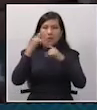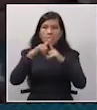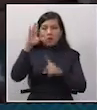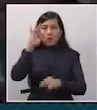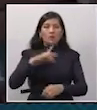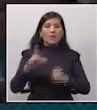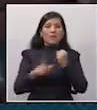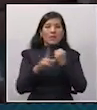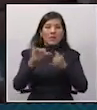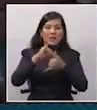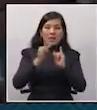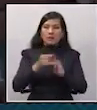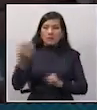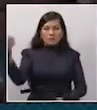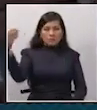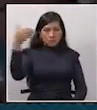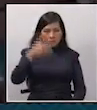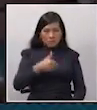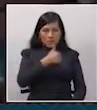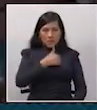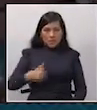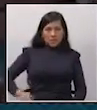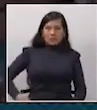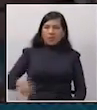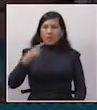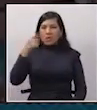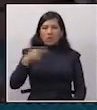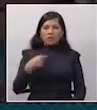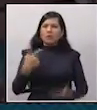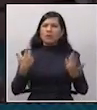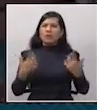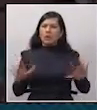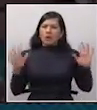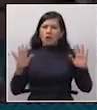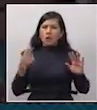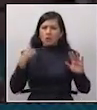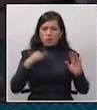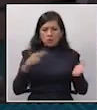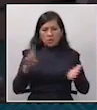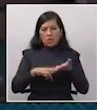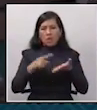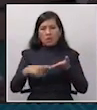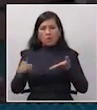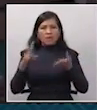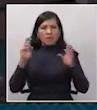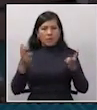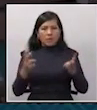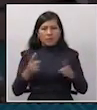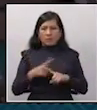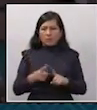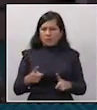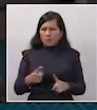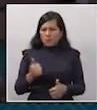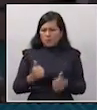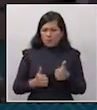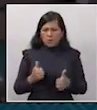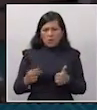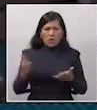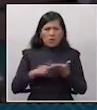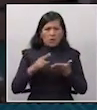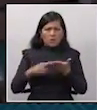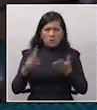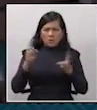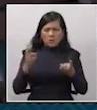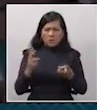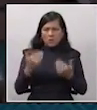venido a nuestras instalaciones y nos dijo que ya hay línea para aprobar esto. Yo no sé qué se refiere con que ya hay línea para